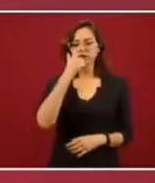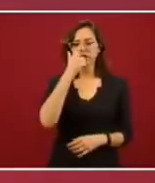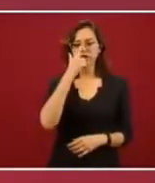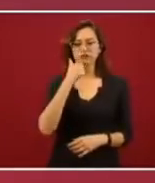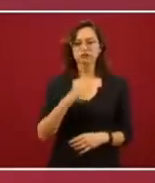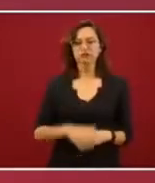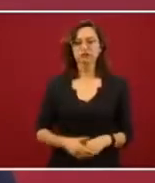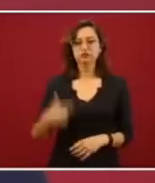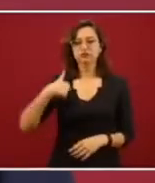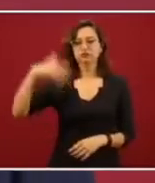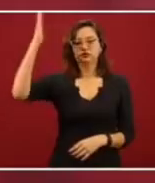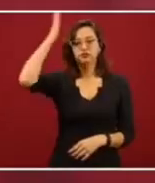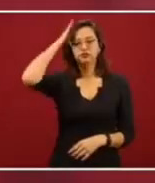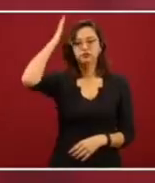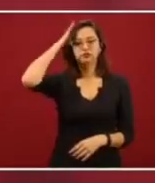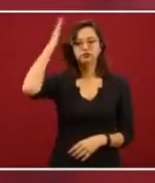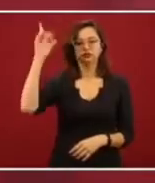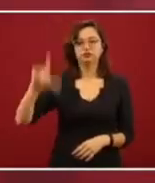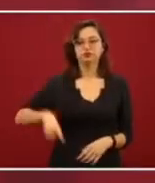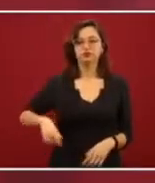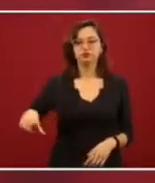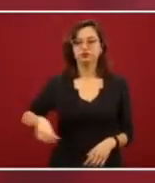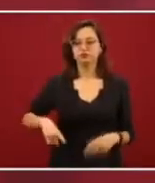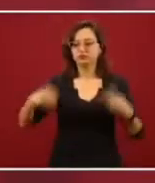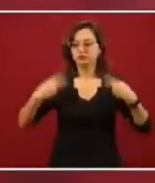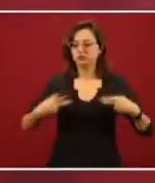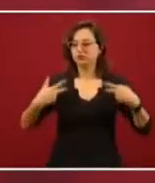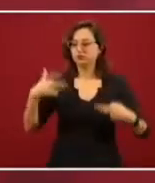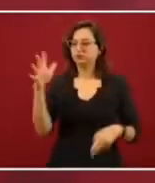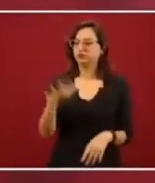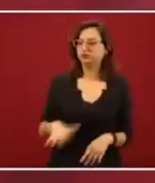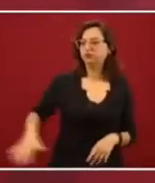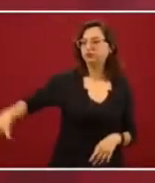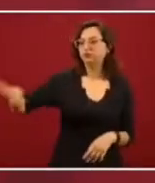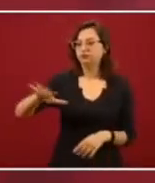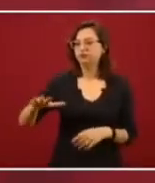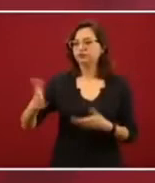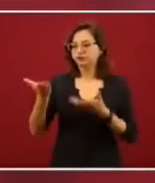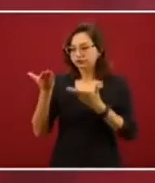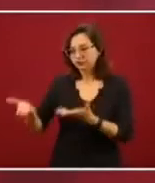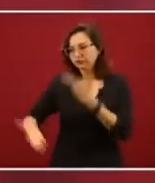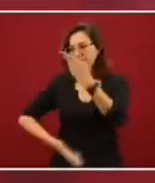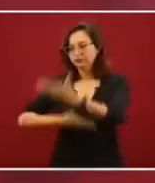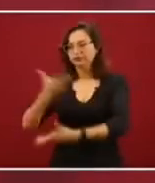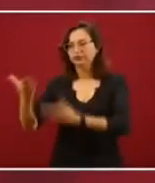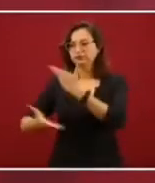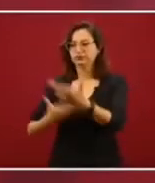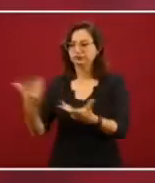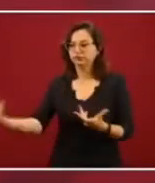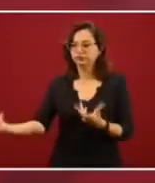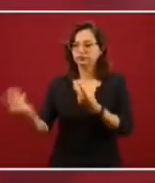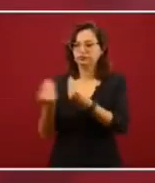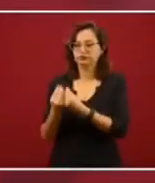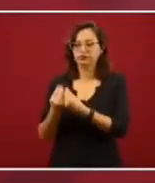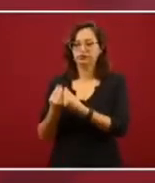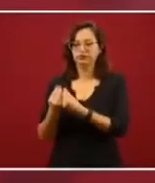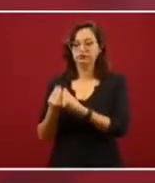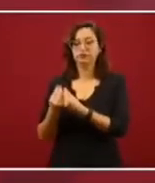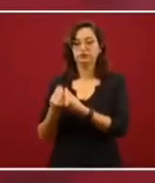encabezó un gobierno del pueblo para el pueblo y con el pueblo no hay divorcio